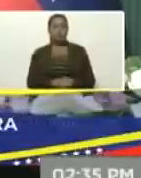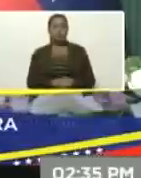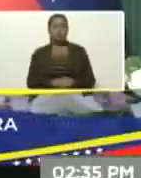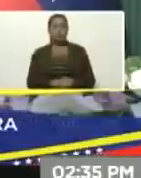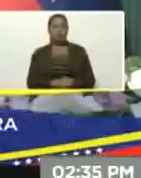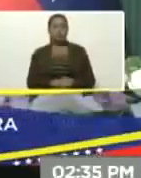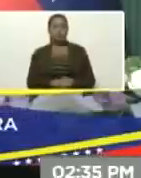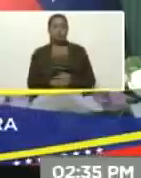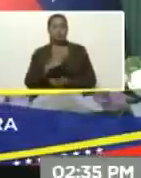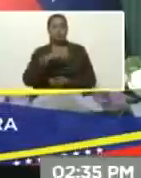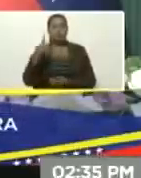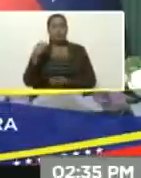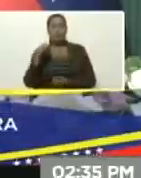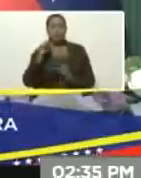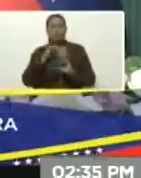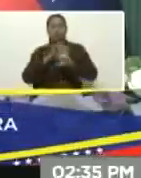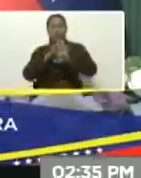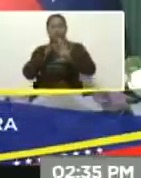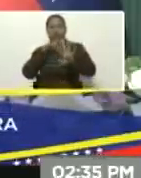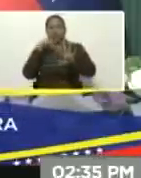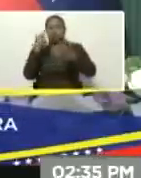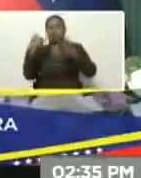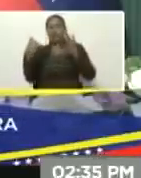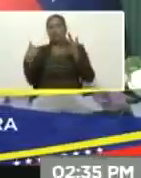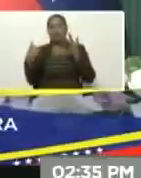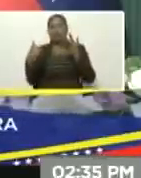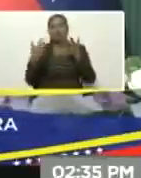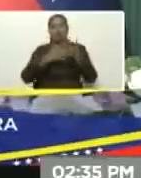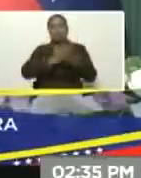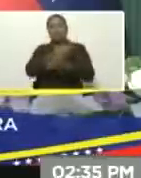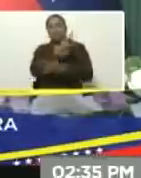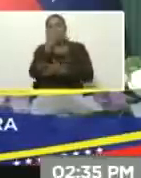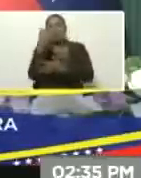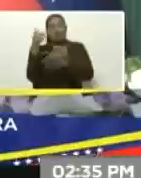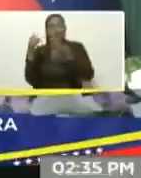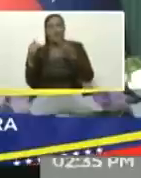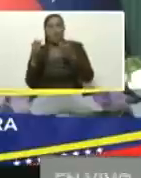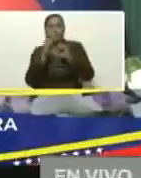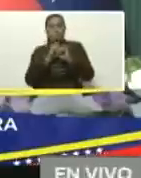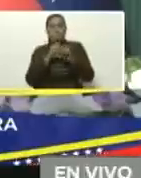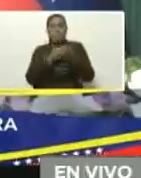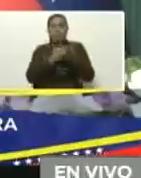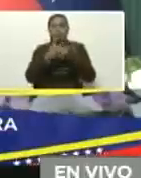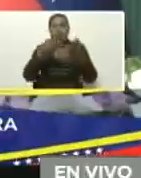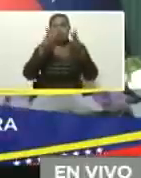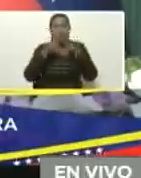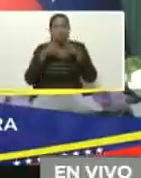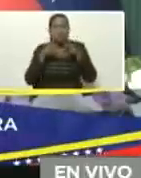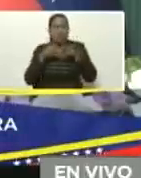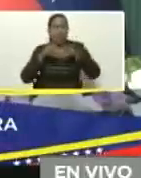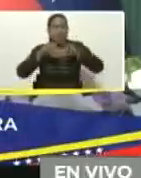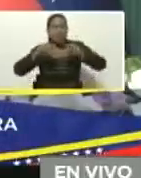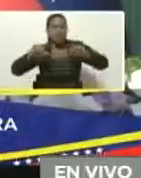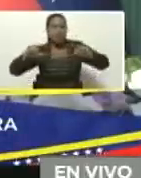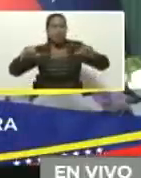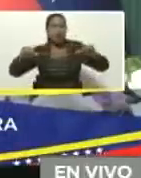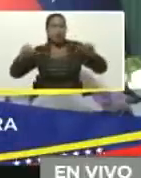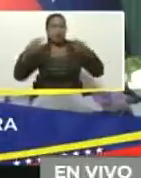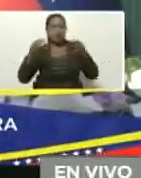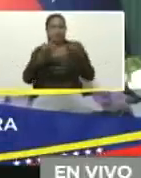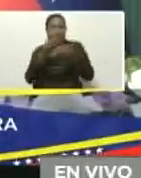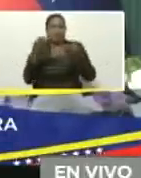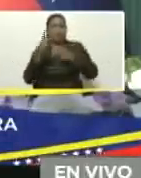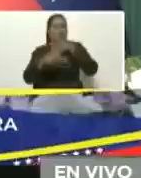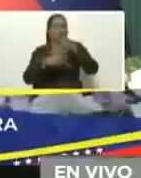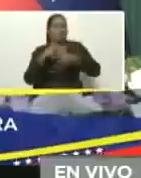Tenemos una riqueza en la biodiversidad, millones de hectáreas de tierra a uno para